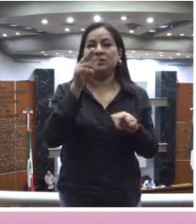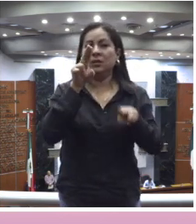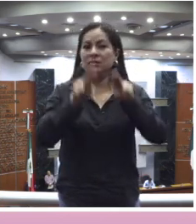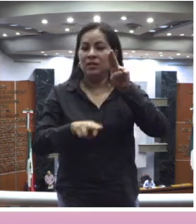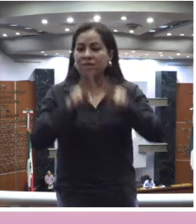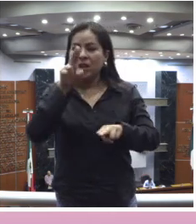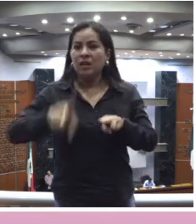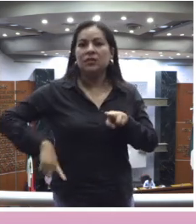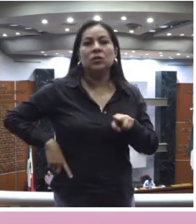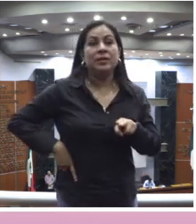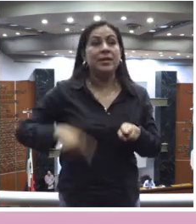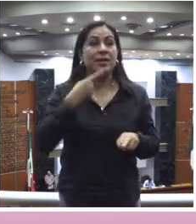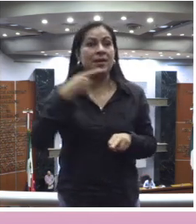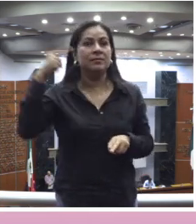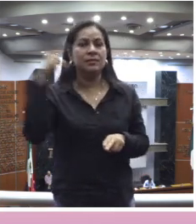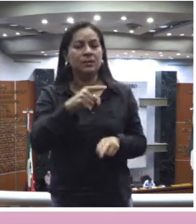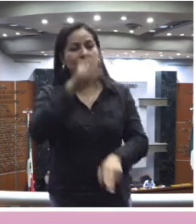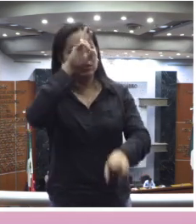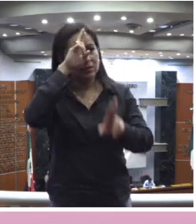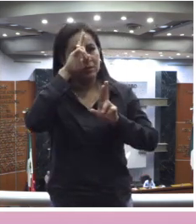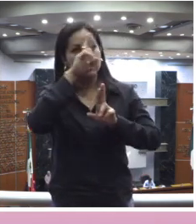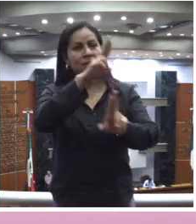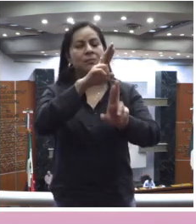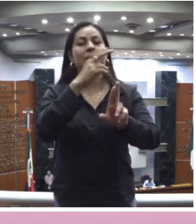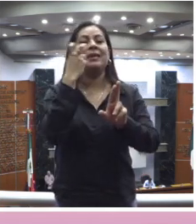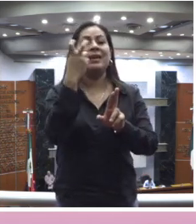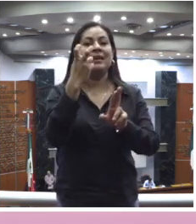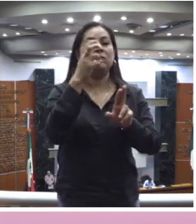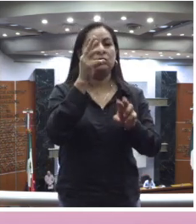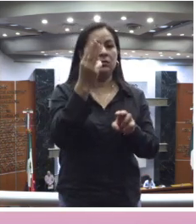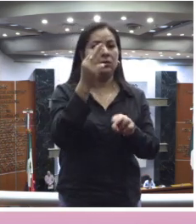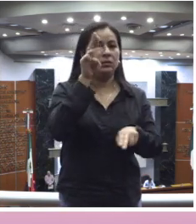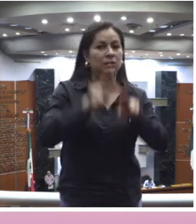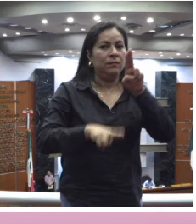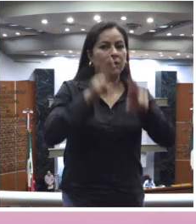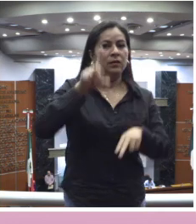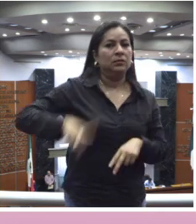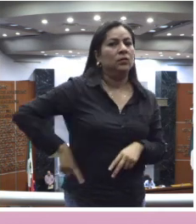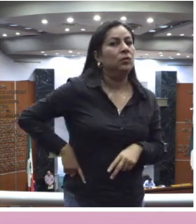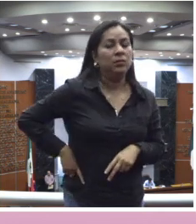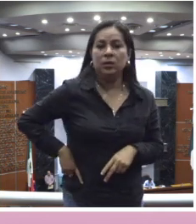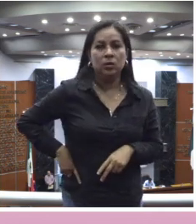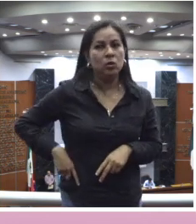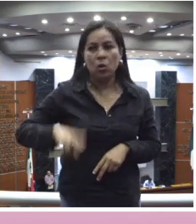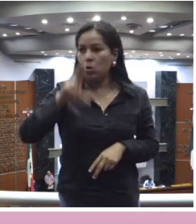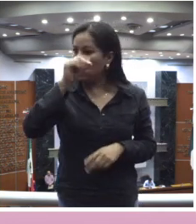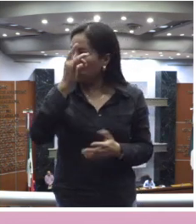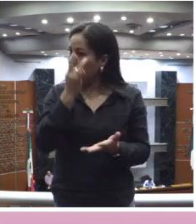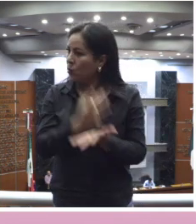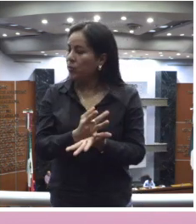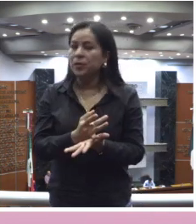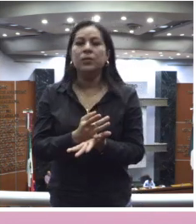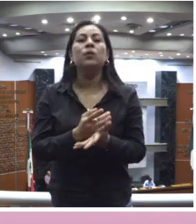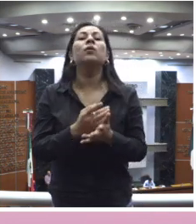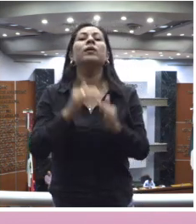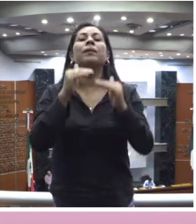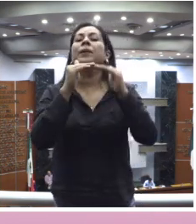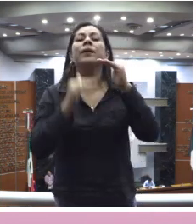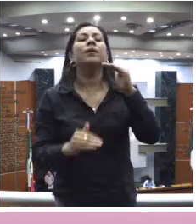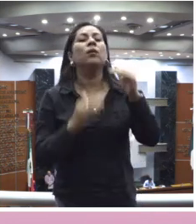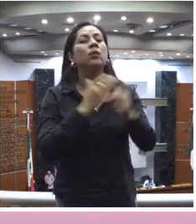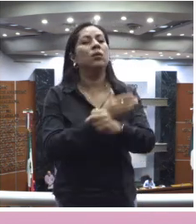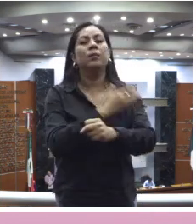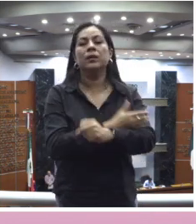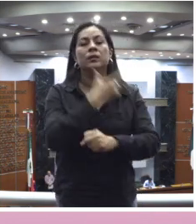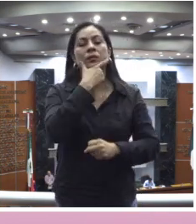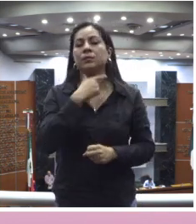y exigimos que se respete esa separación. No se trata de algo menor,